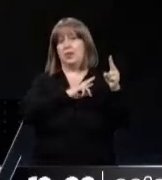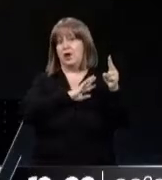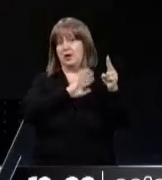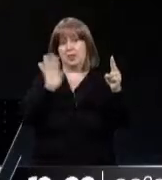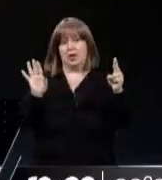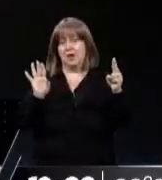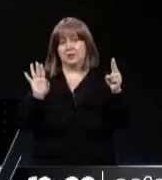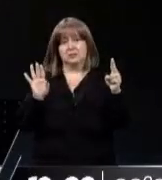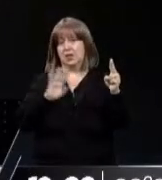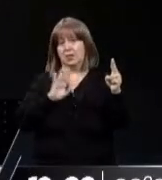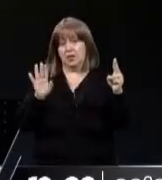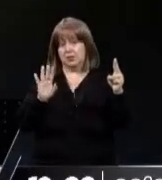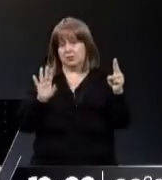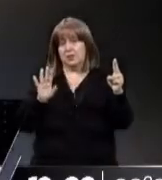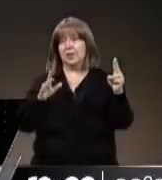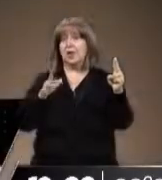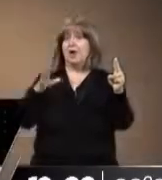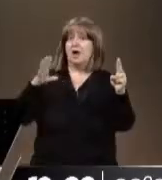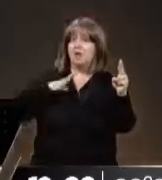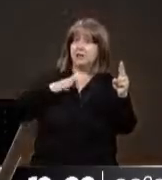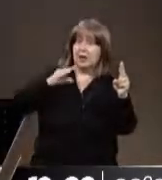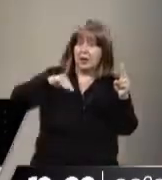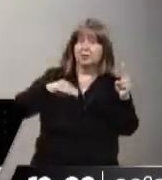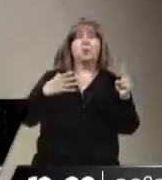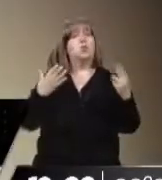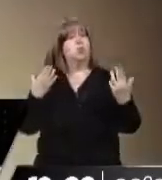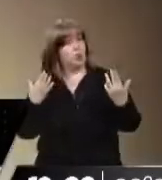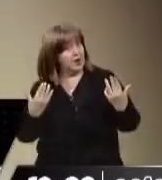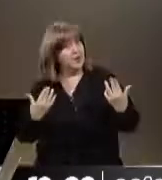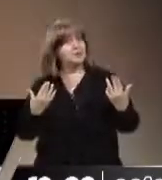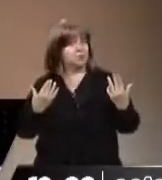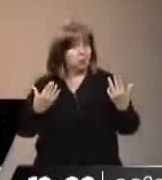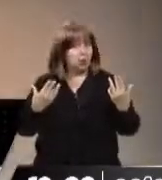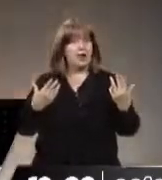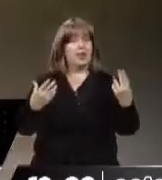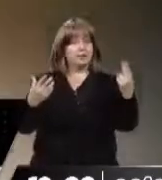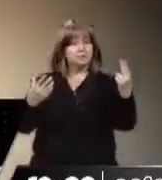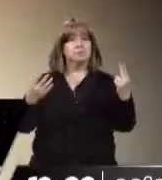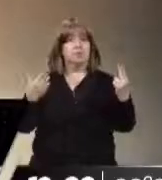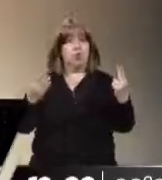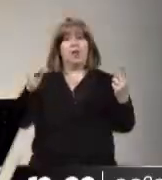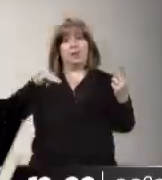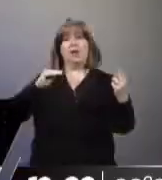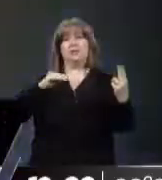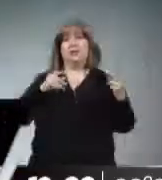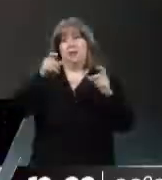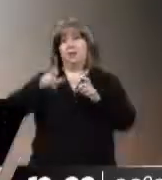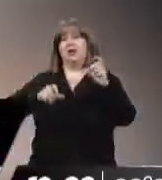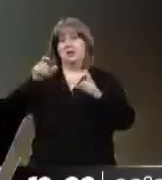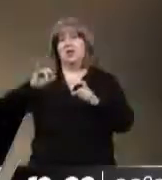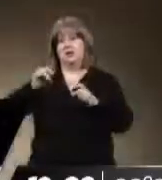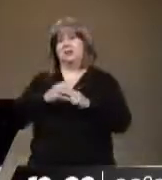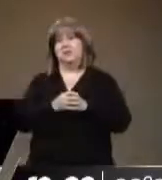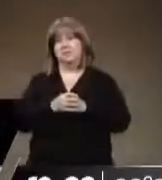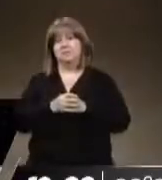que no se descarta que se sumen otras personas por eso que se investiga el accionar por decir manera de